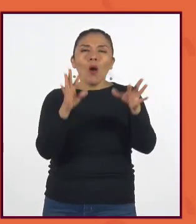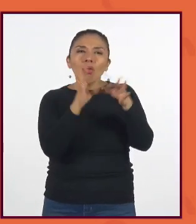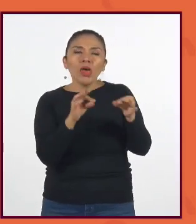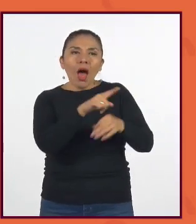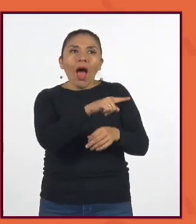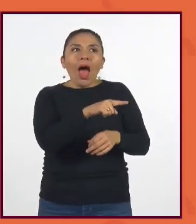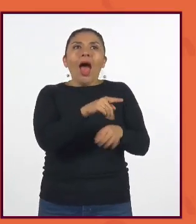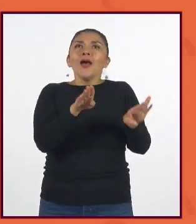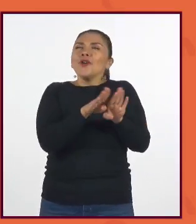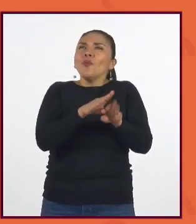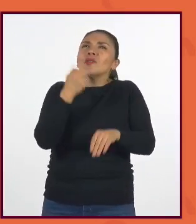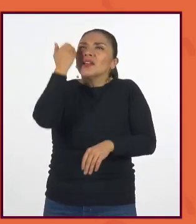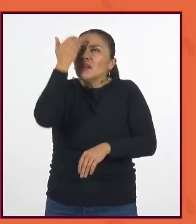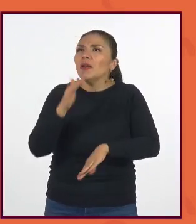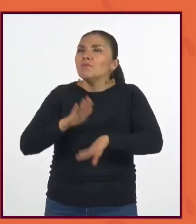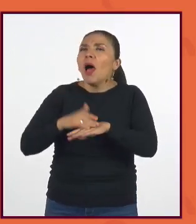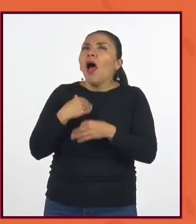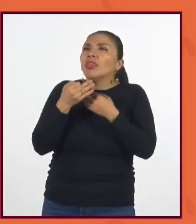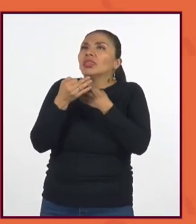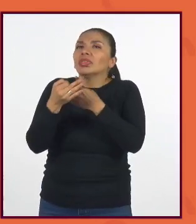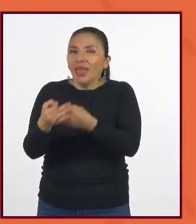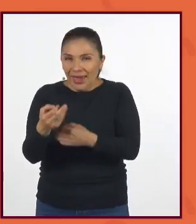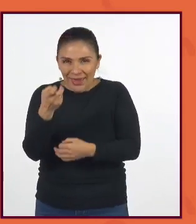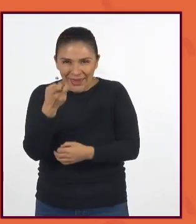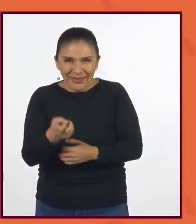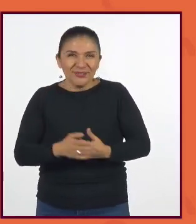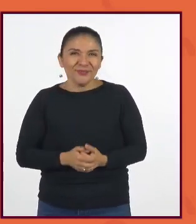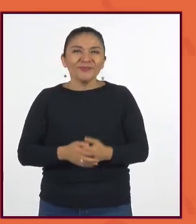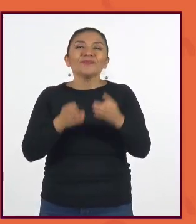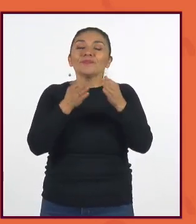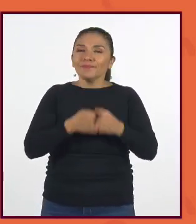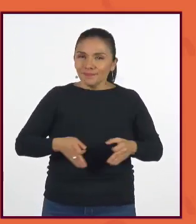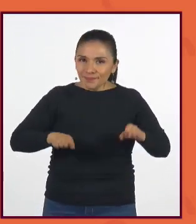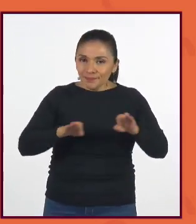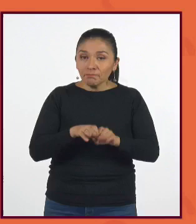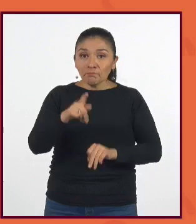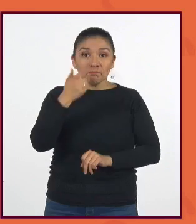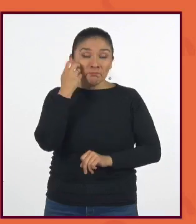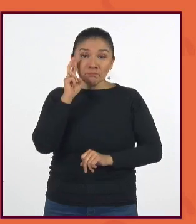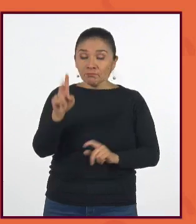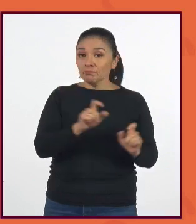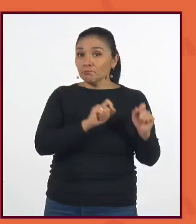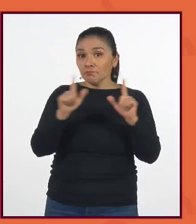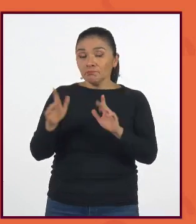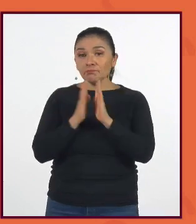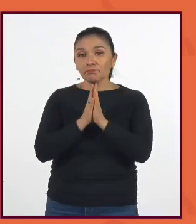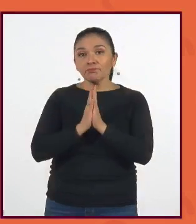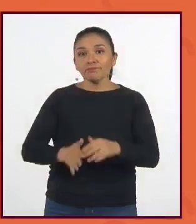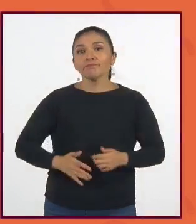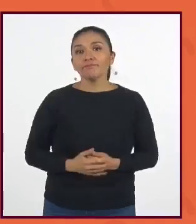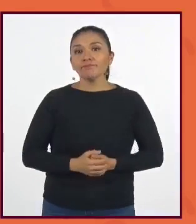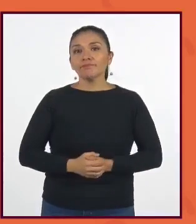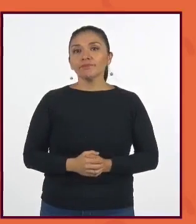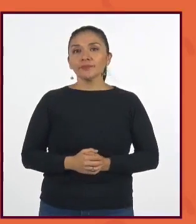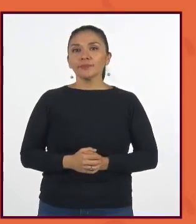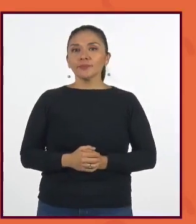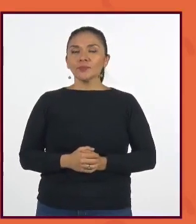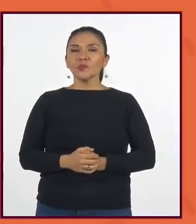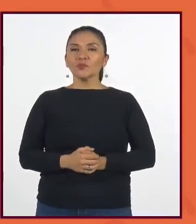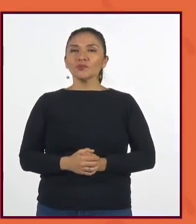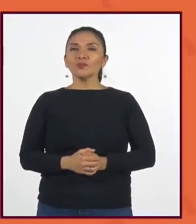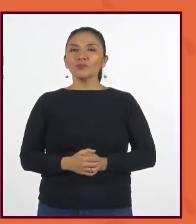en esta etapa, ¿no? Entonces, algo importante, si quieren pasamos a la siguiente. Eso lo habíamos visto